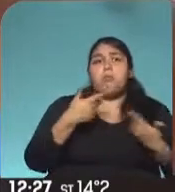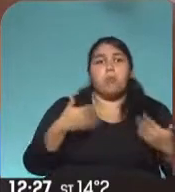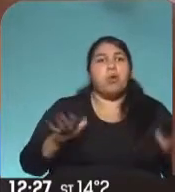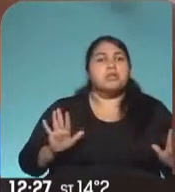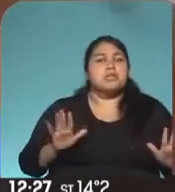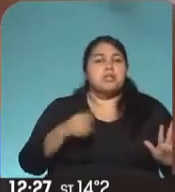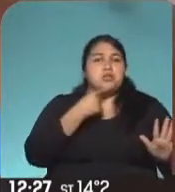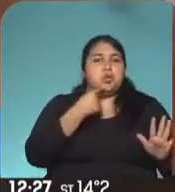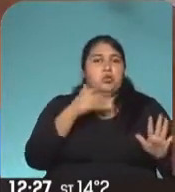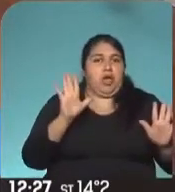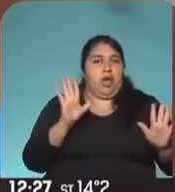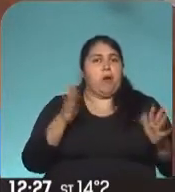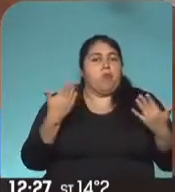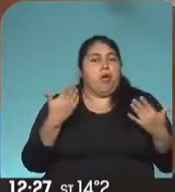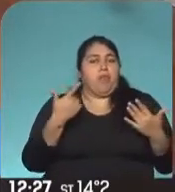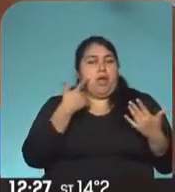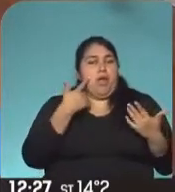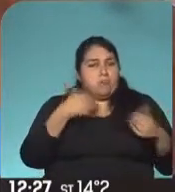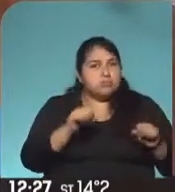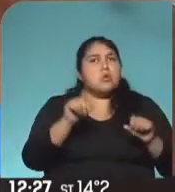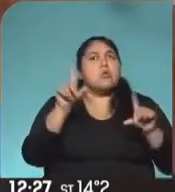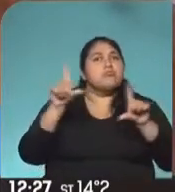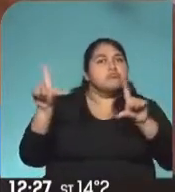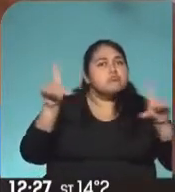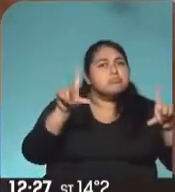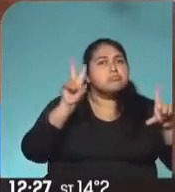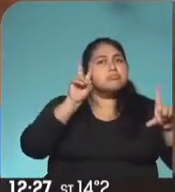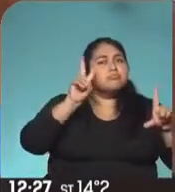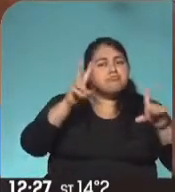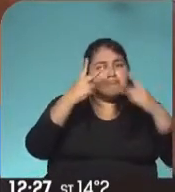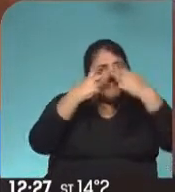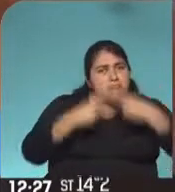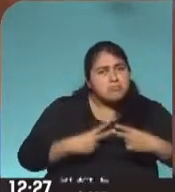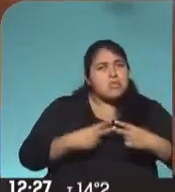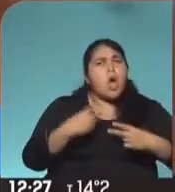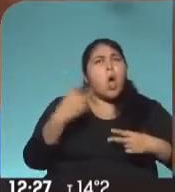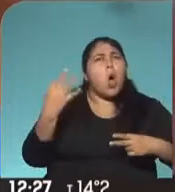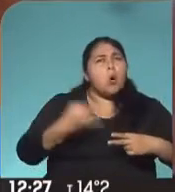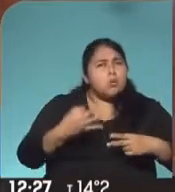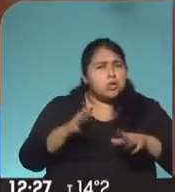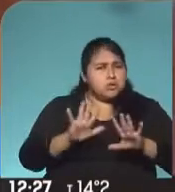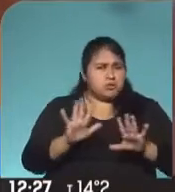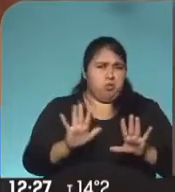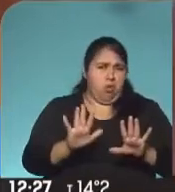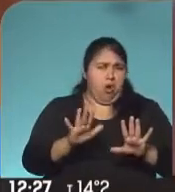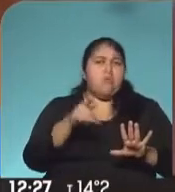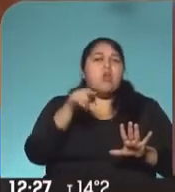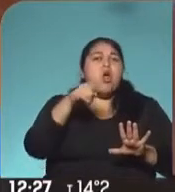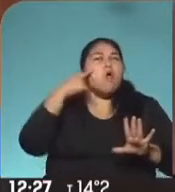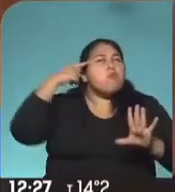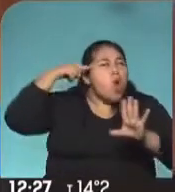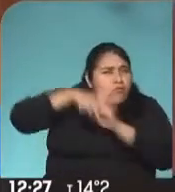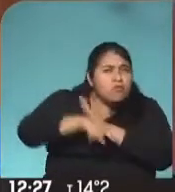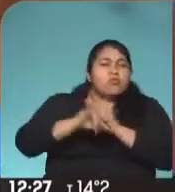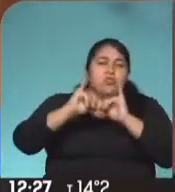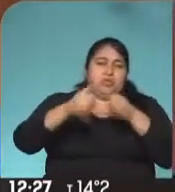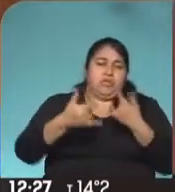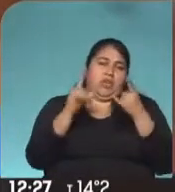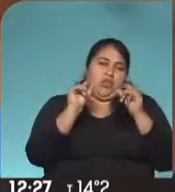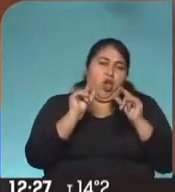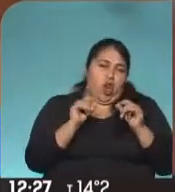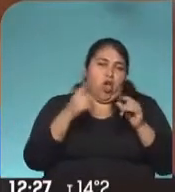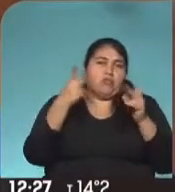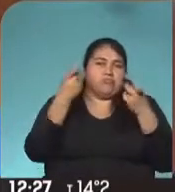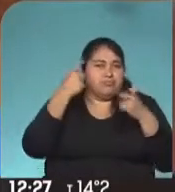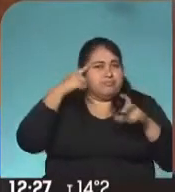pedir alguna imagen una tomografía de cerebro una resonancia pero tampoco es una condición ya cuando es un caso grave pero es un dolor de cabeza no necesariamente